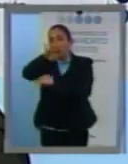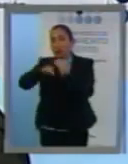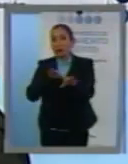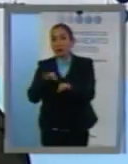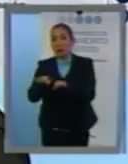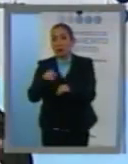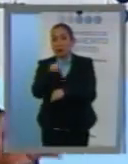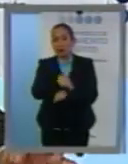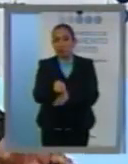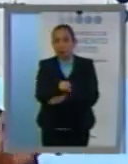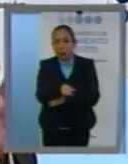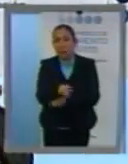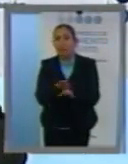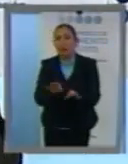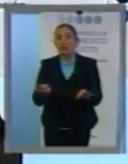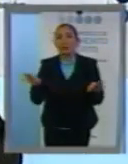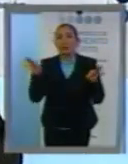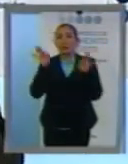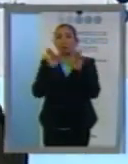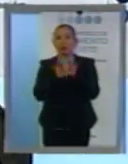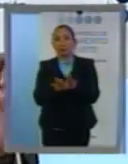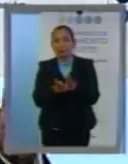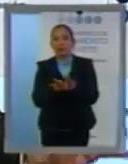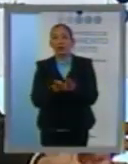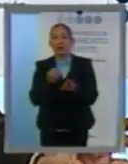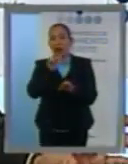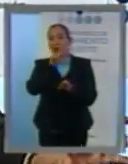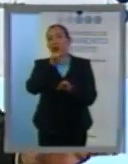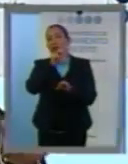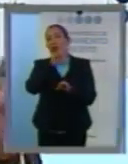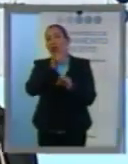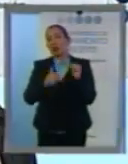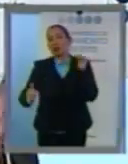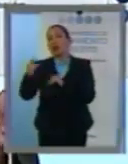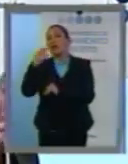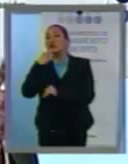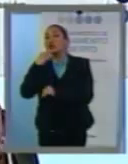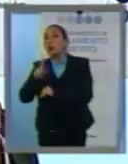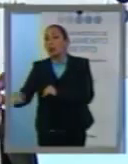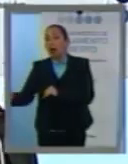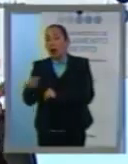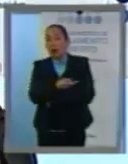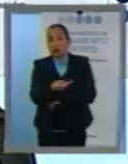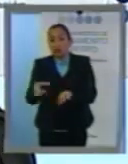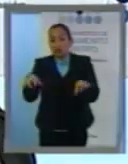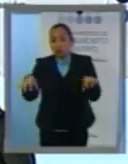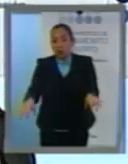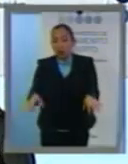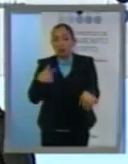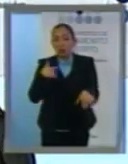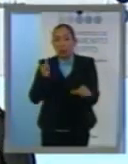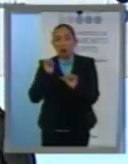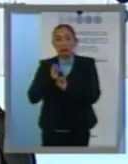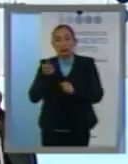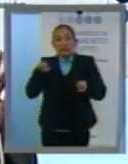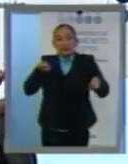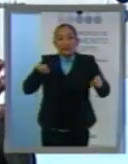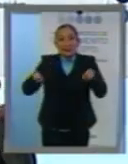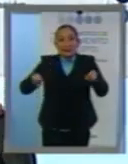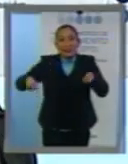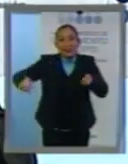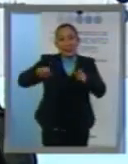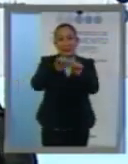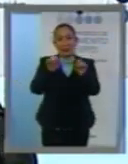gubernamental, principalmente Auditoría Superior, Función Pública. Ambos estamos copresidiendo, coordinando